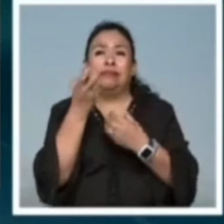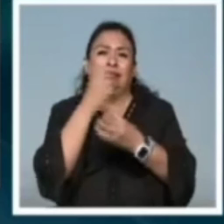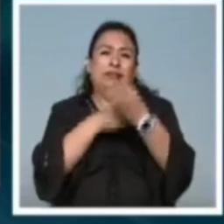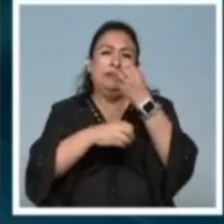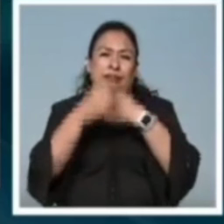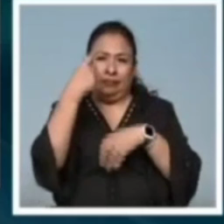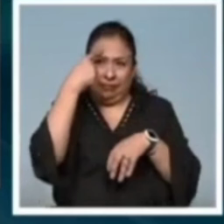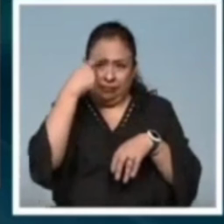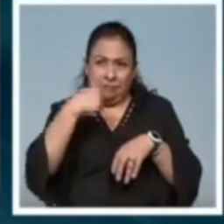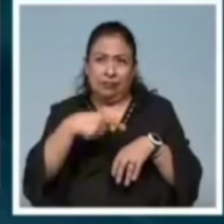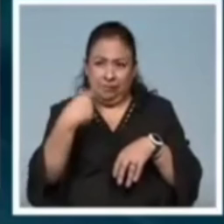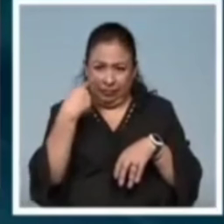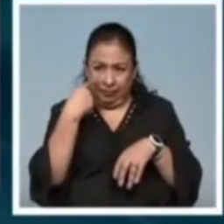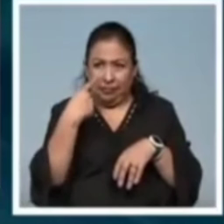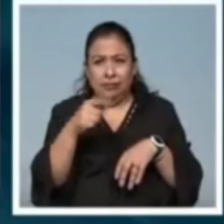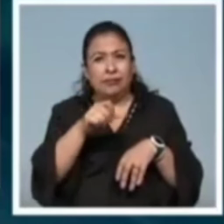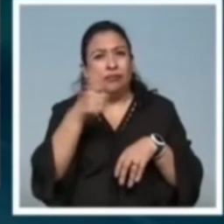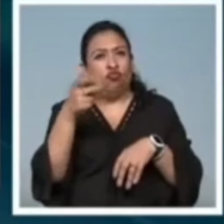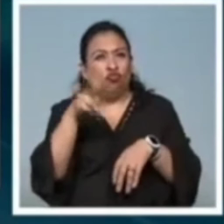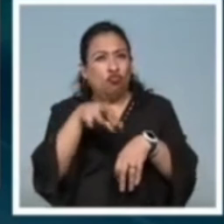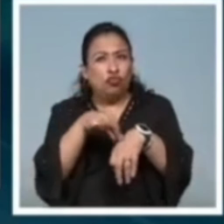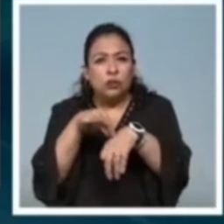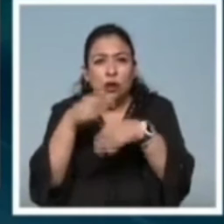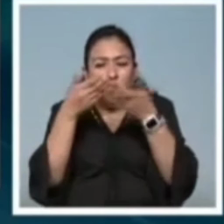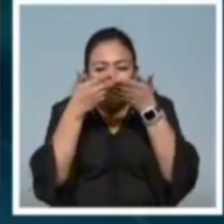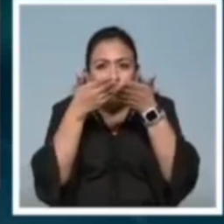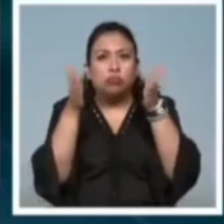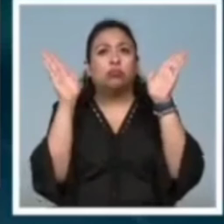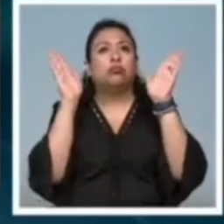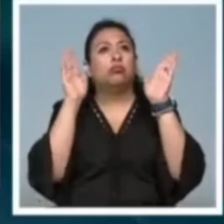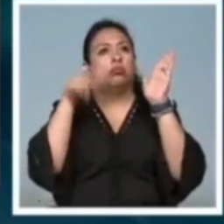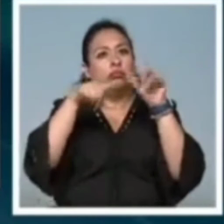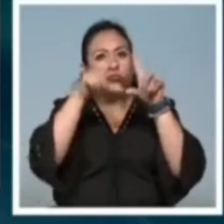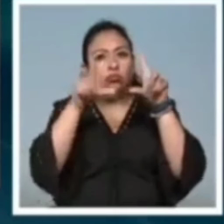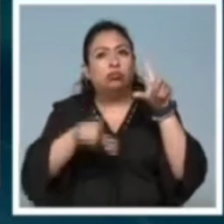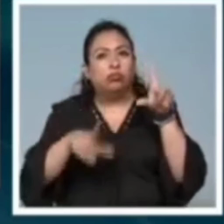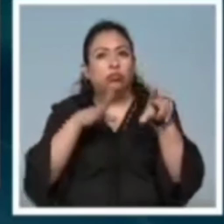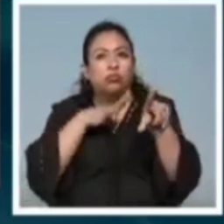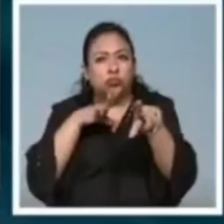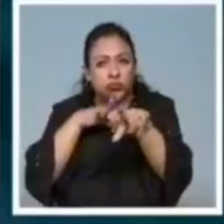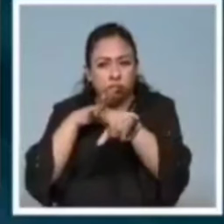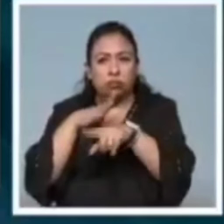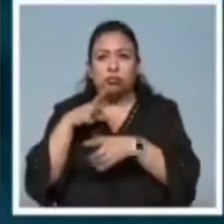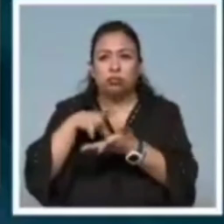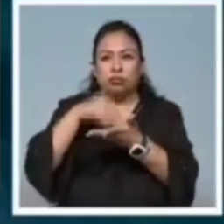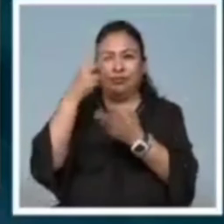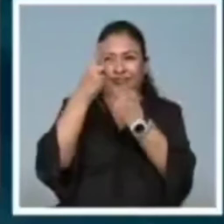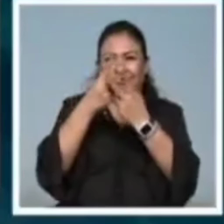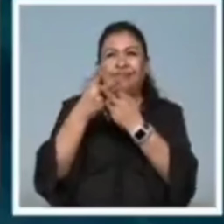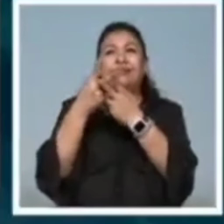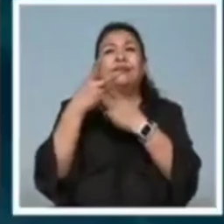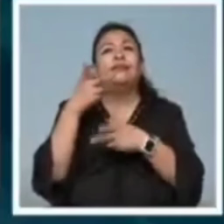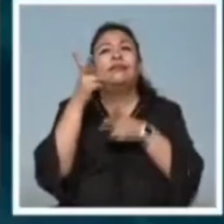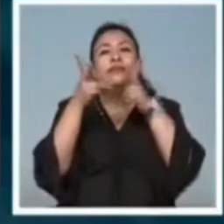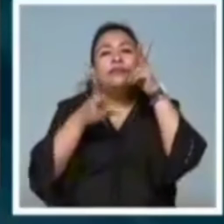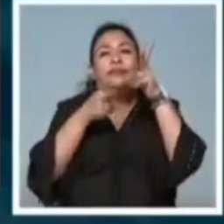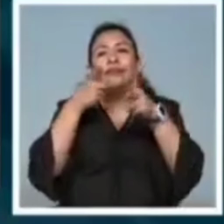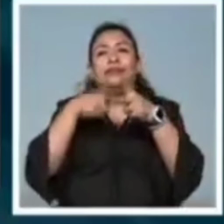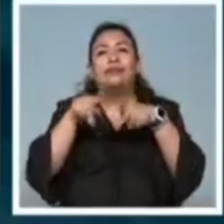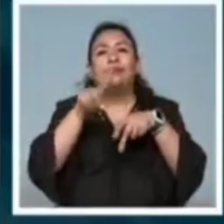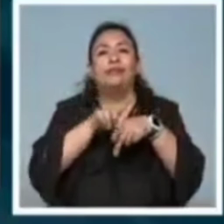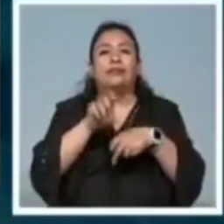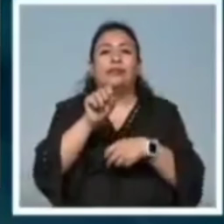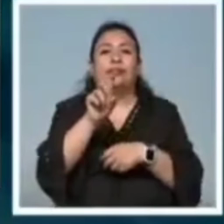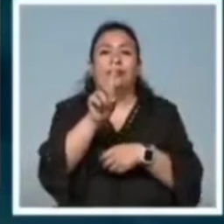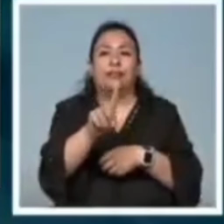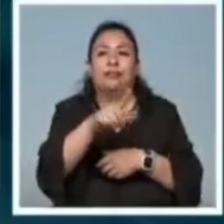obras para que vean otras realidades que se viven en el país. Polvo de Estrellas podrá ser visitada a partir del fin